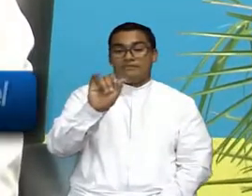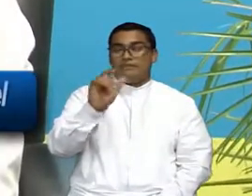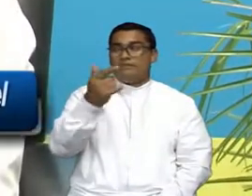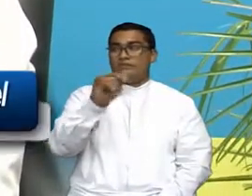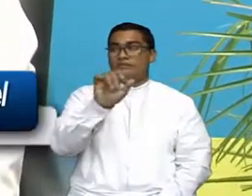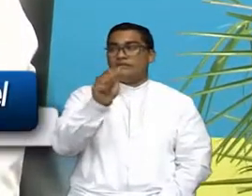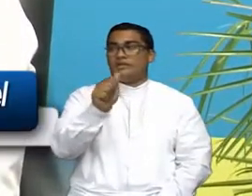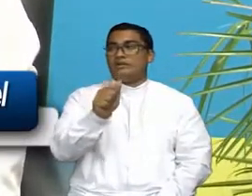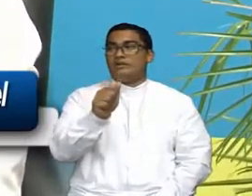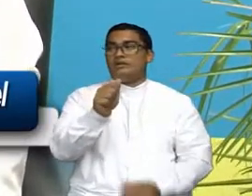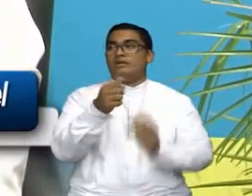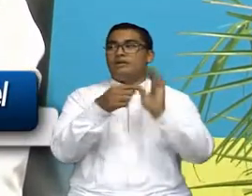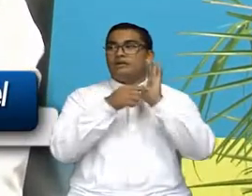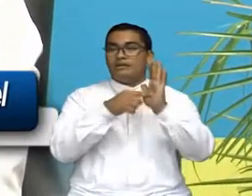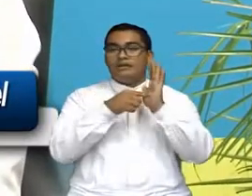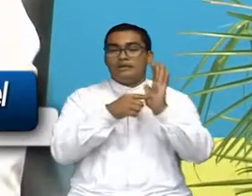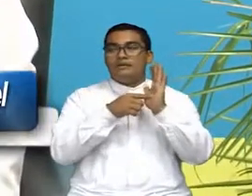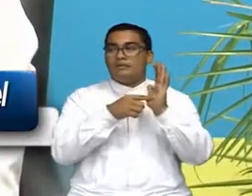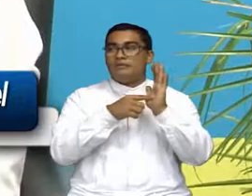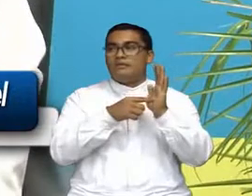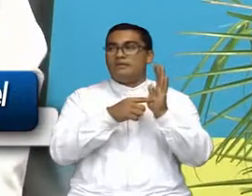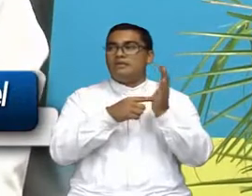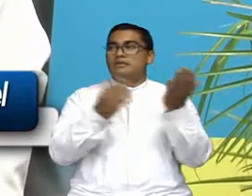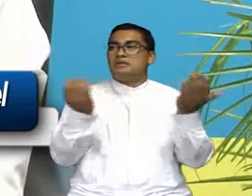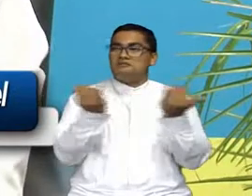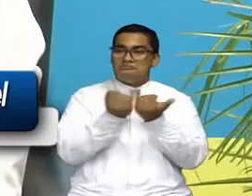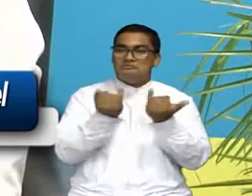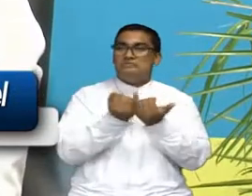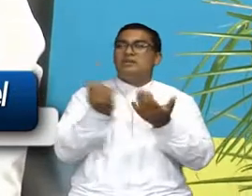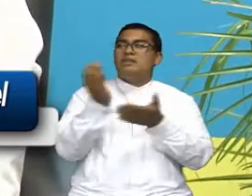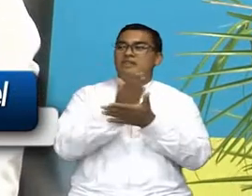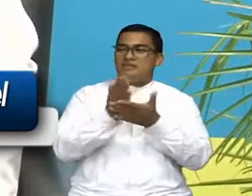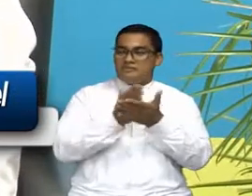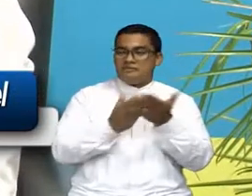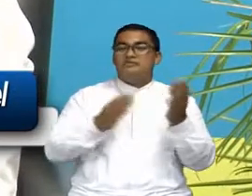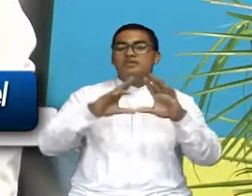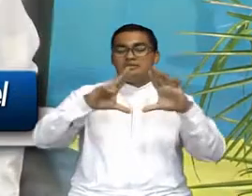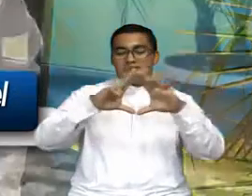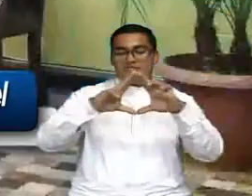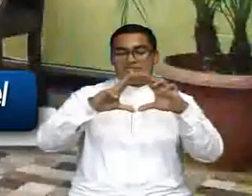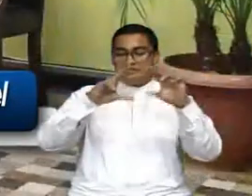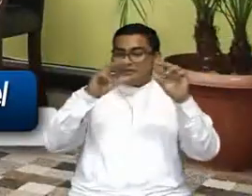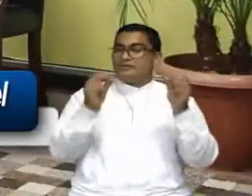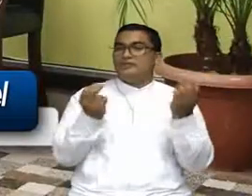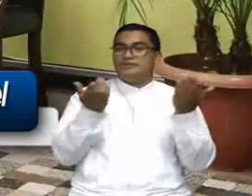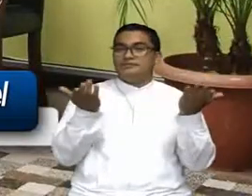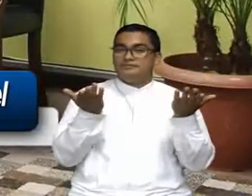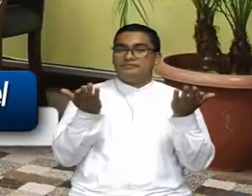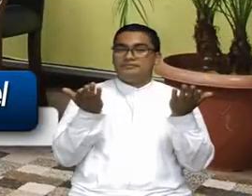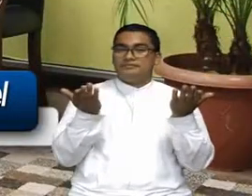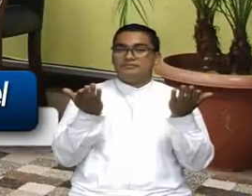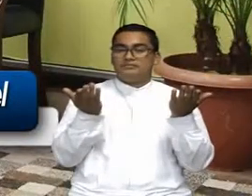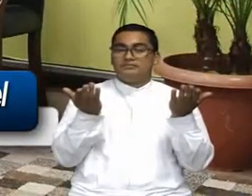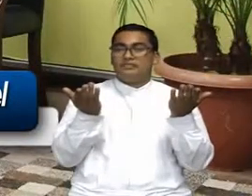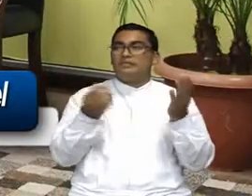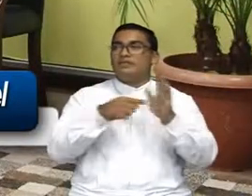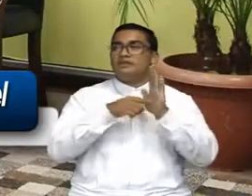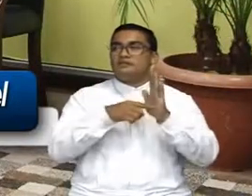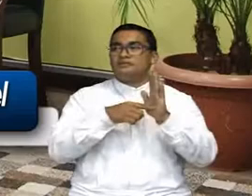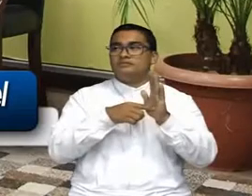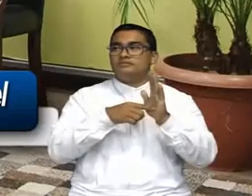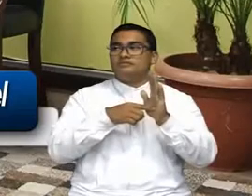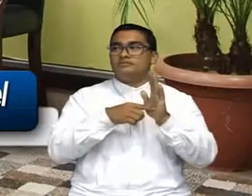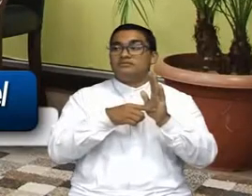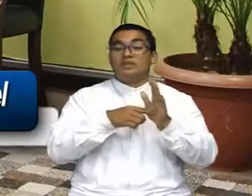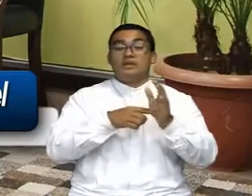que está la púrpura trombocitopénica idiopática, que tenemos bastante frecuente en nuestro país, ¿verdad? Cuando el paciente nos llegue a una